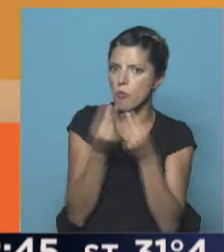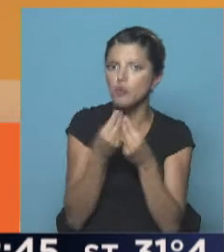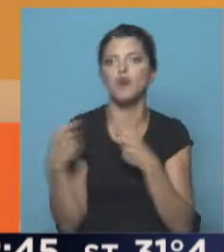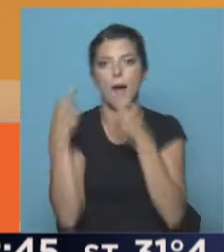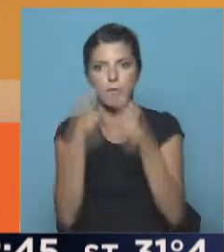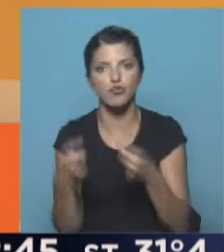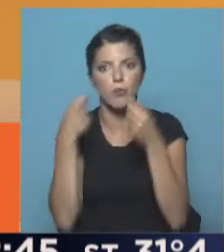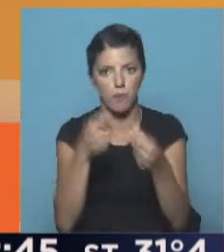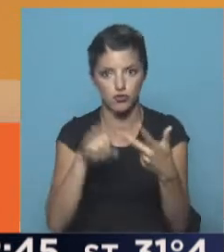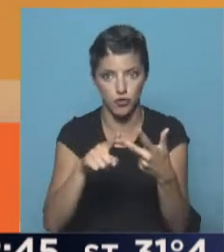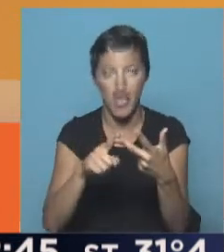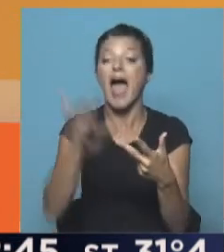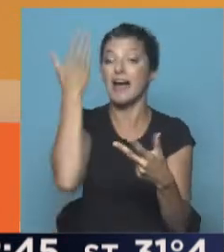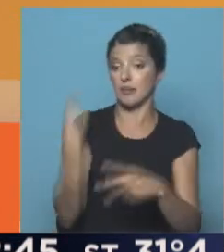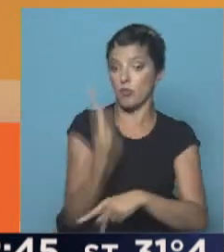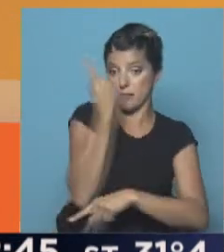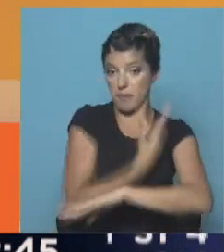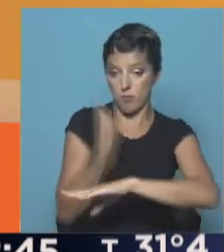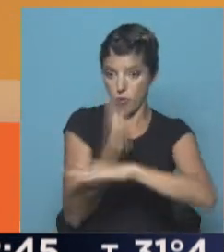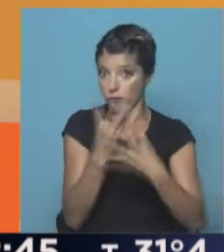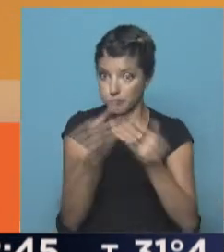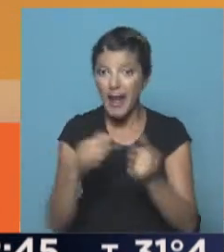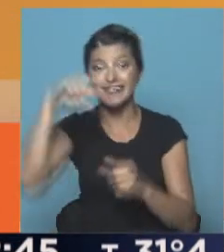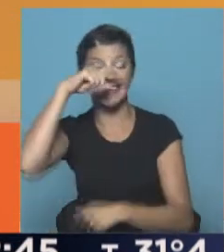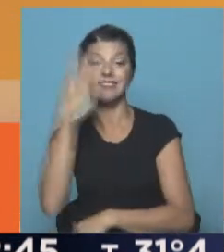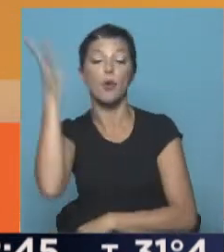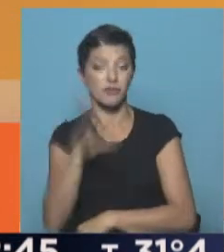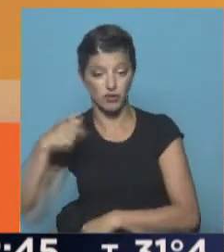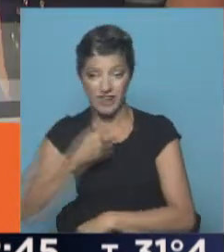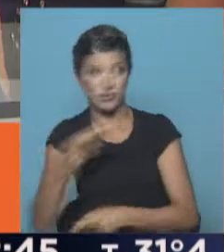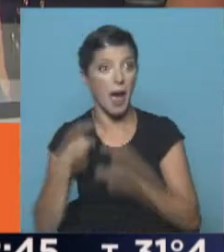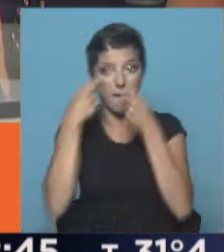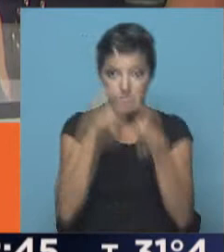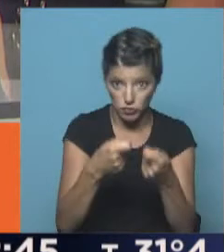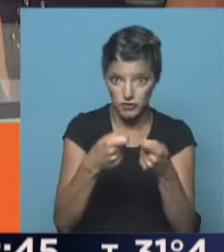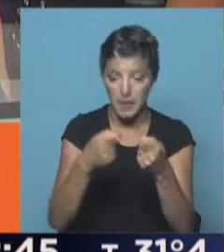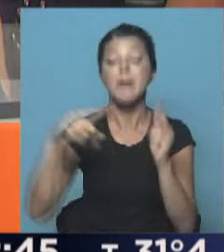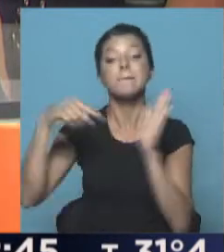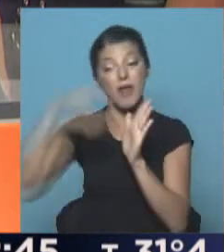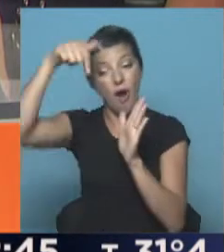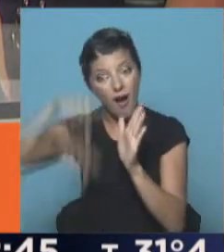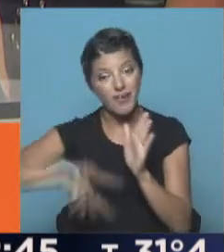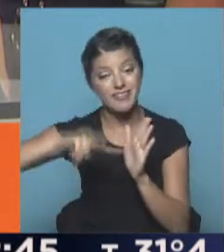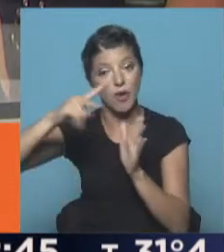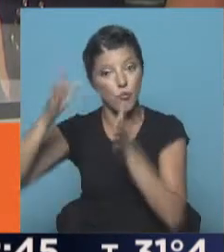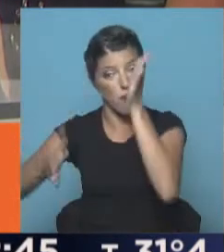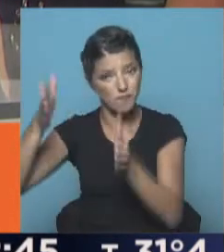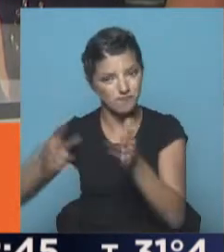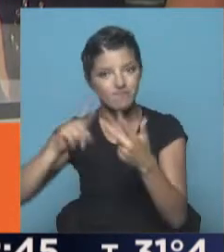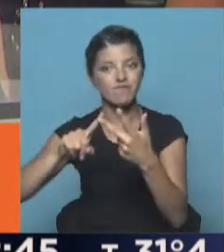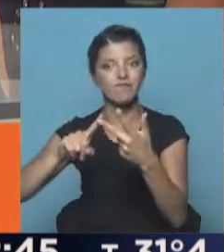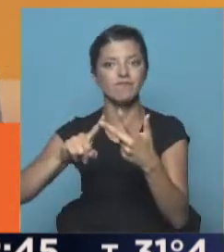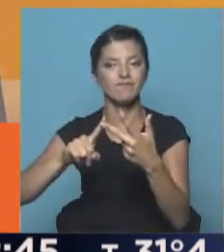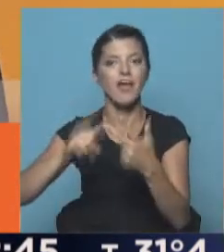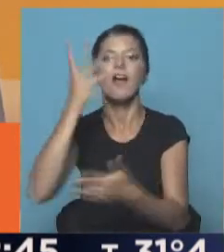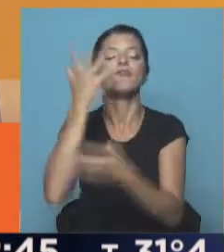fue con 75 por ciento de aprobación pero este segundo mandato evidentemente incurrió en algo en lo que ya había caído en la primera que